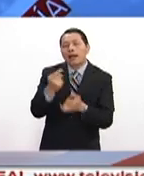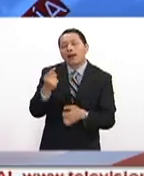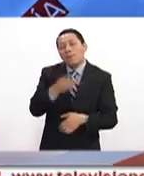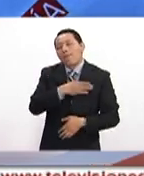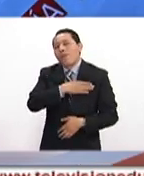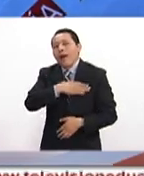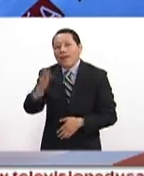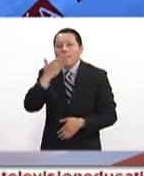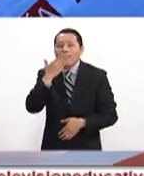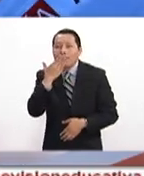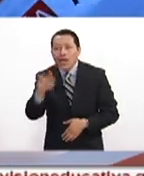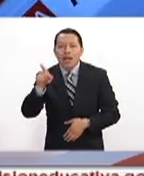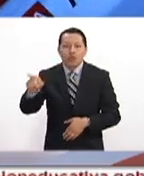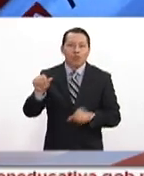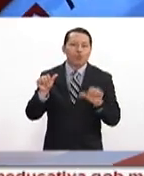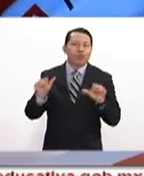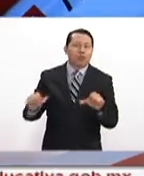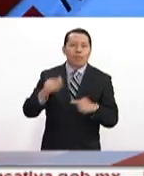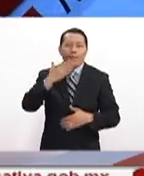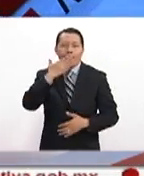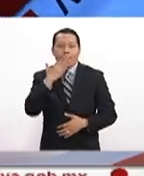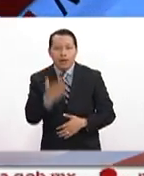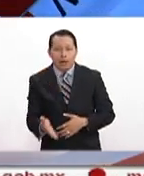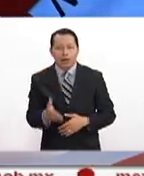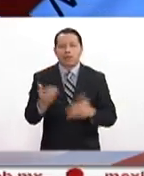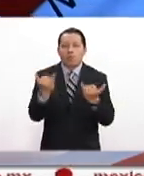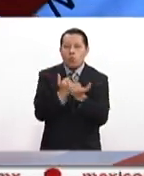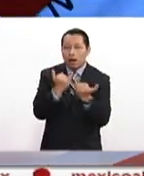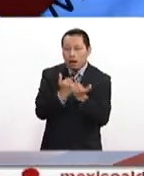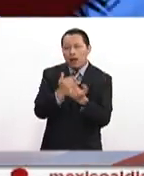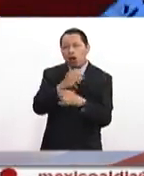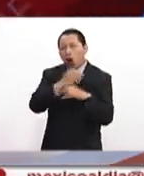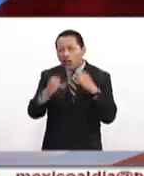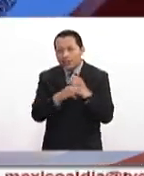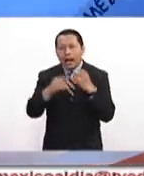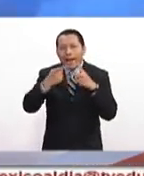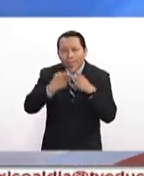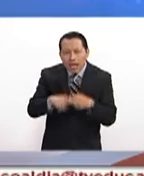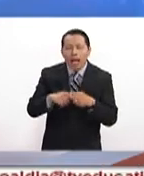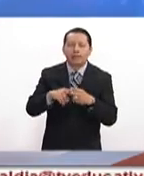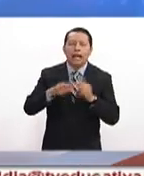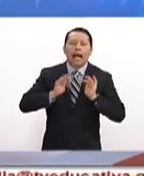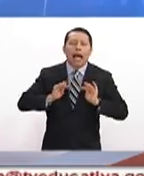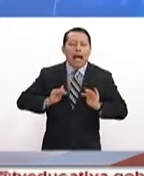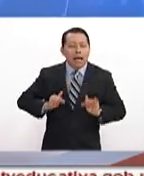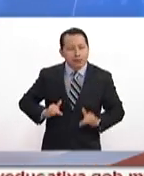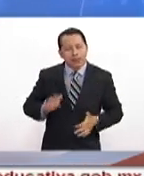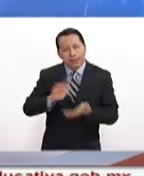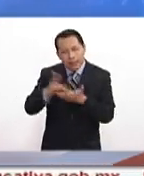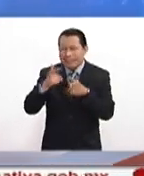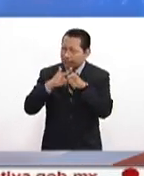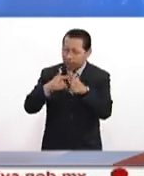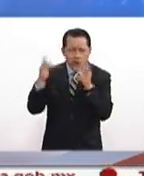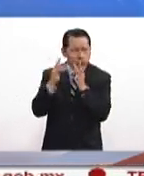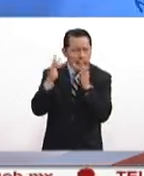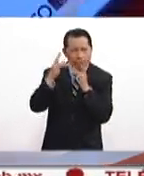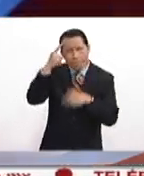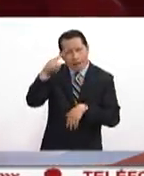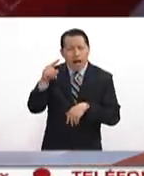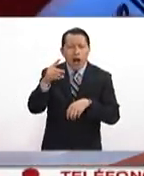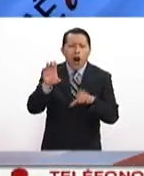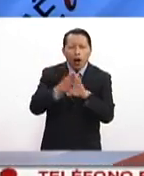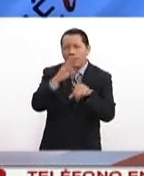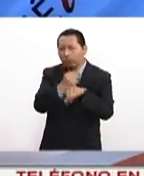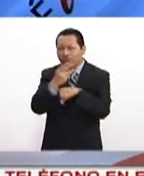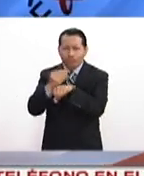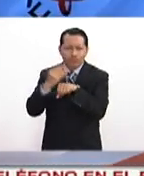qué bueno que las cosas han ido transcurriendo en cierto orden y bueno, pues mantenemos la comunicación para ver cómo viene esta reconstrucción. Muchas